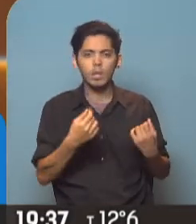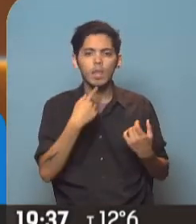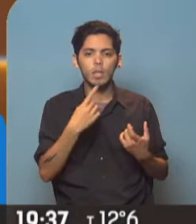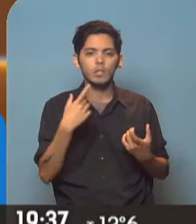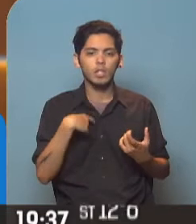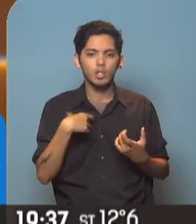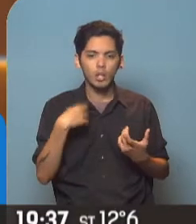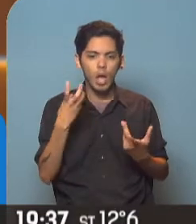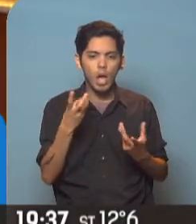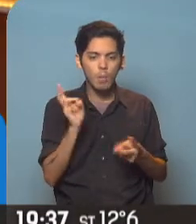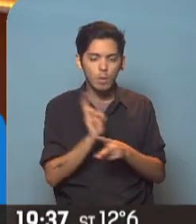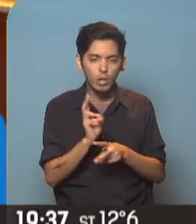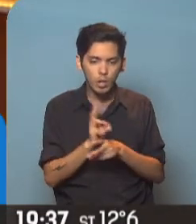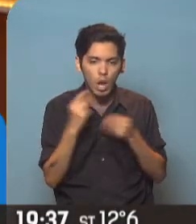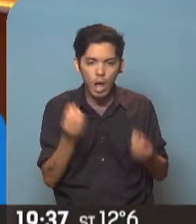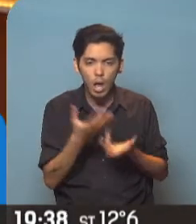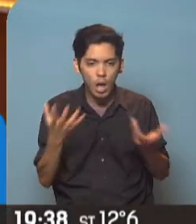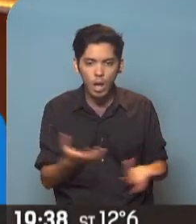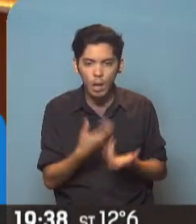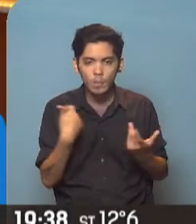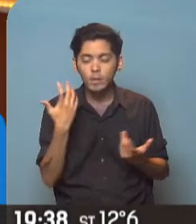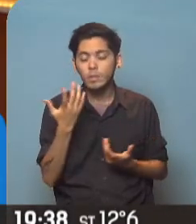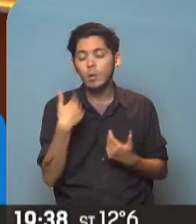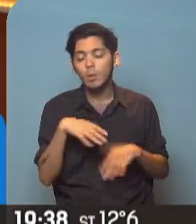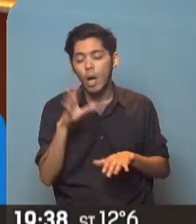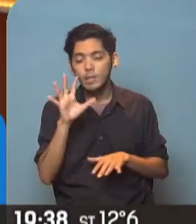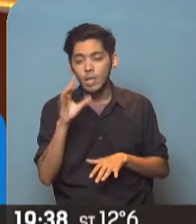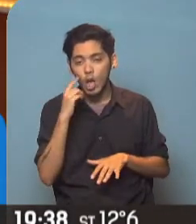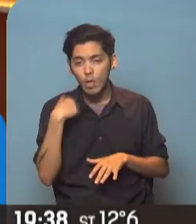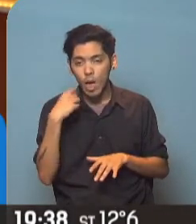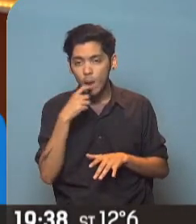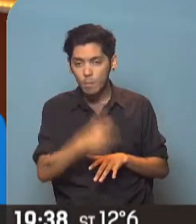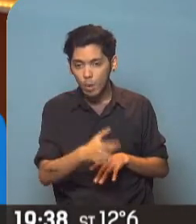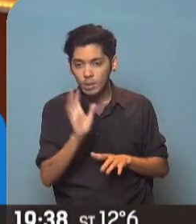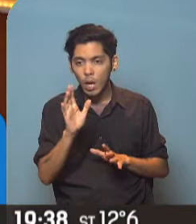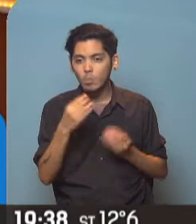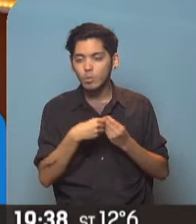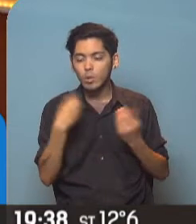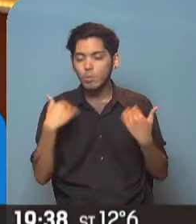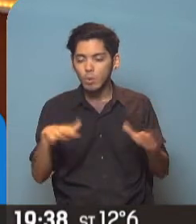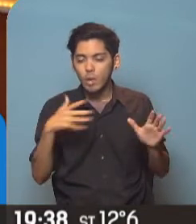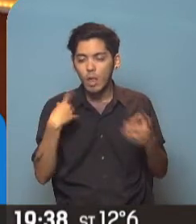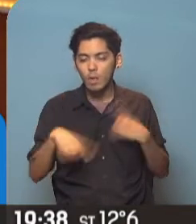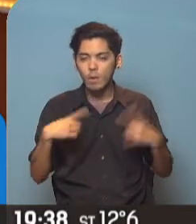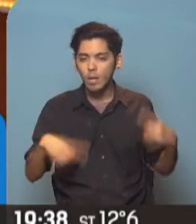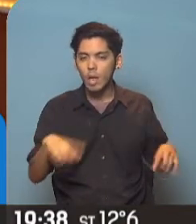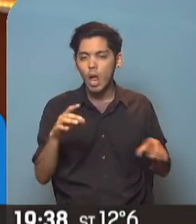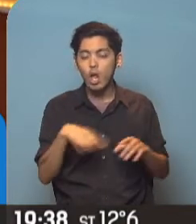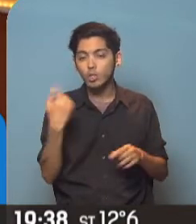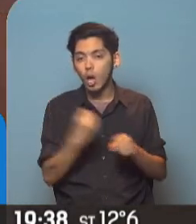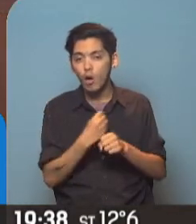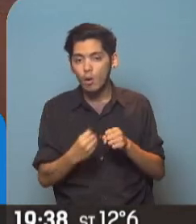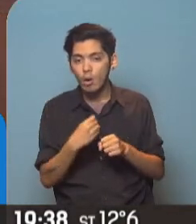no bueno estamos viendo ver en estos cinco días que responde ahí hay muchísimas estas situaciones posibles en el gobierno en otros fallos ha